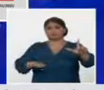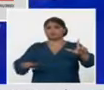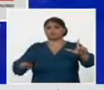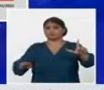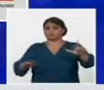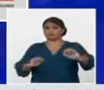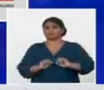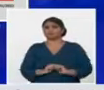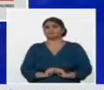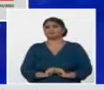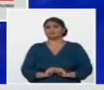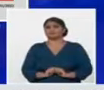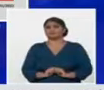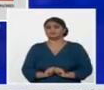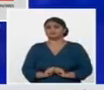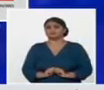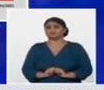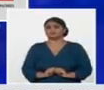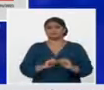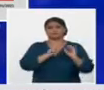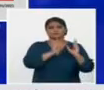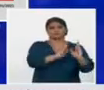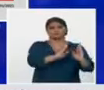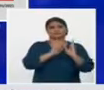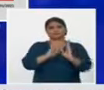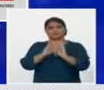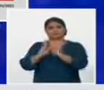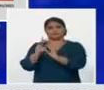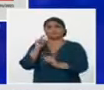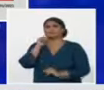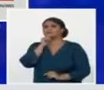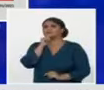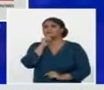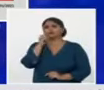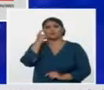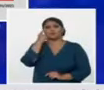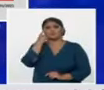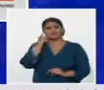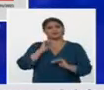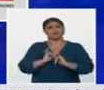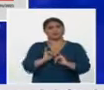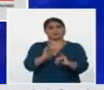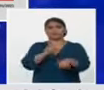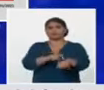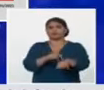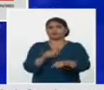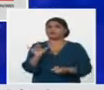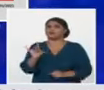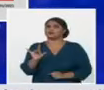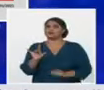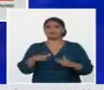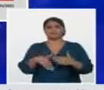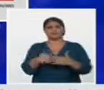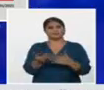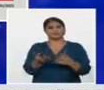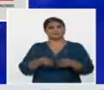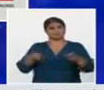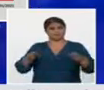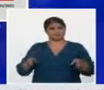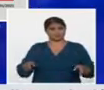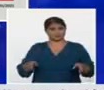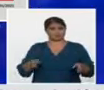barra roja, donde se ve el comportamiento en los últimos 15 días de los casos